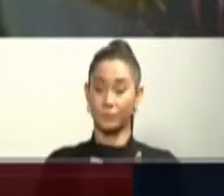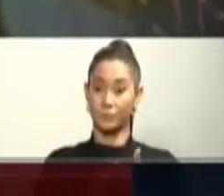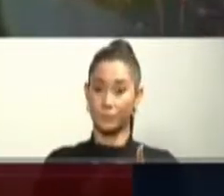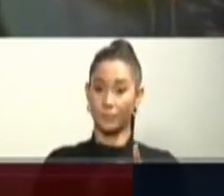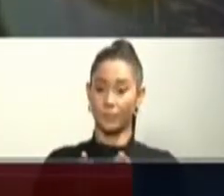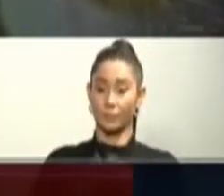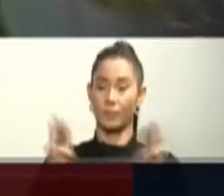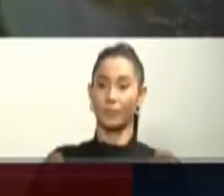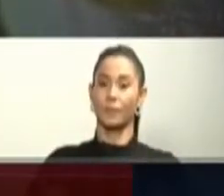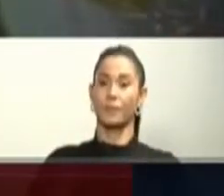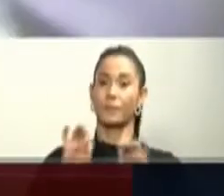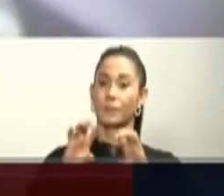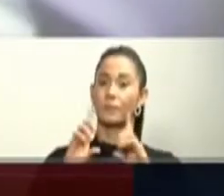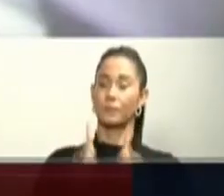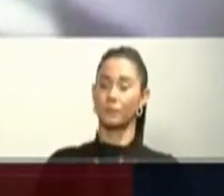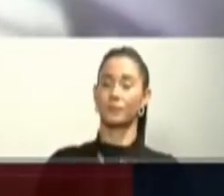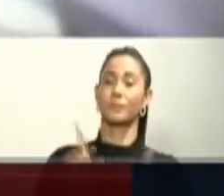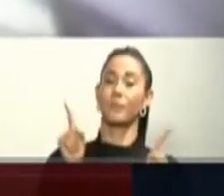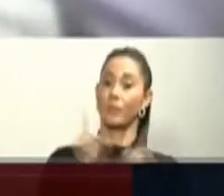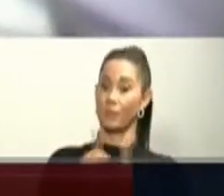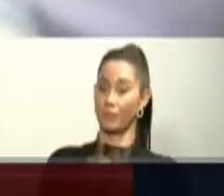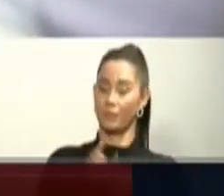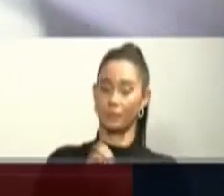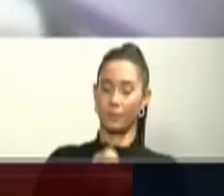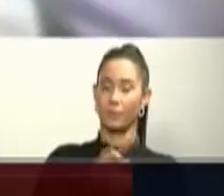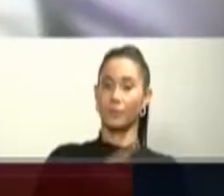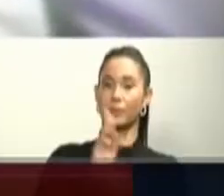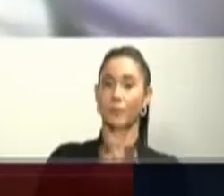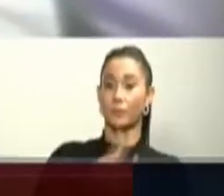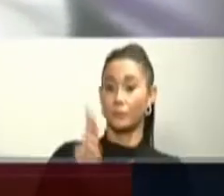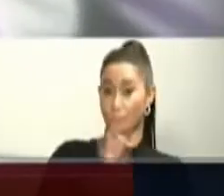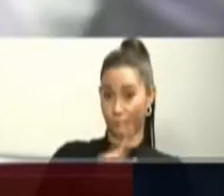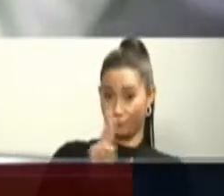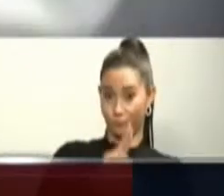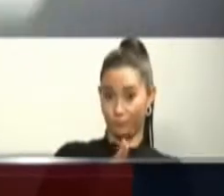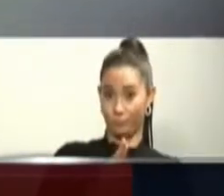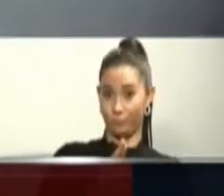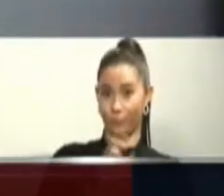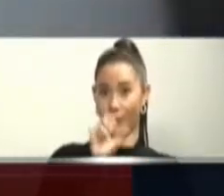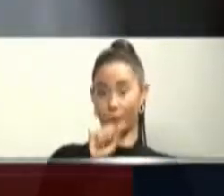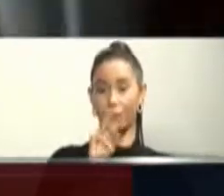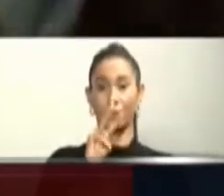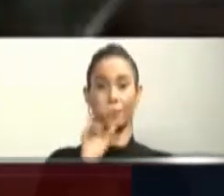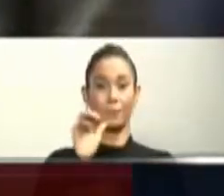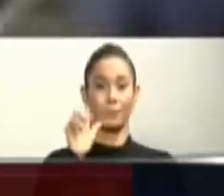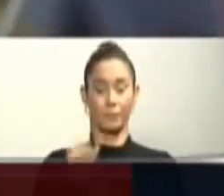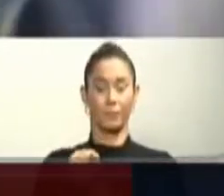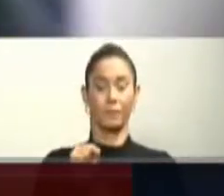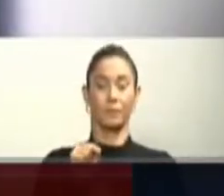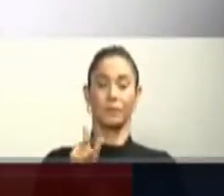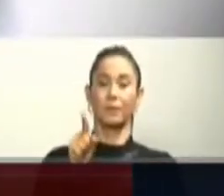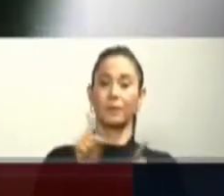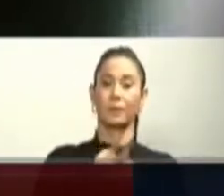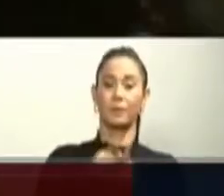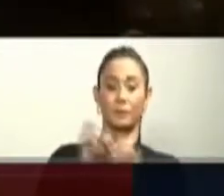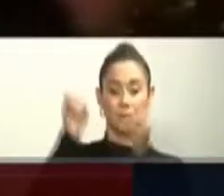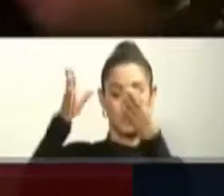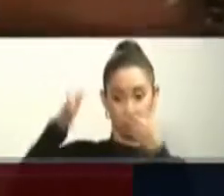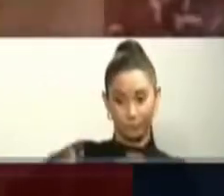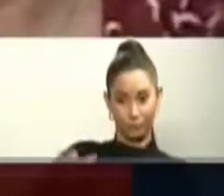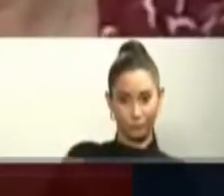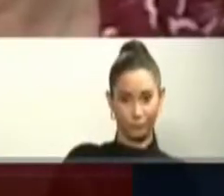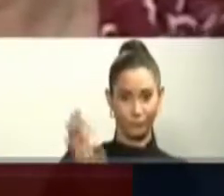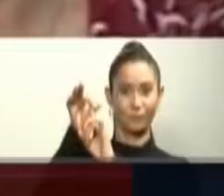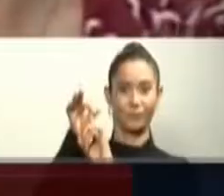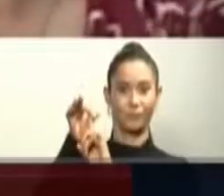por el Ministerio de Educación, así como por el Consejo Universitario de la Universidad Autónoma de Santo Domingo, como profesora